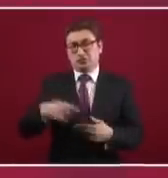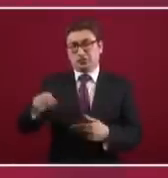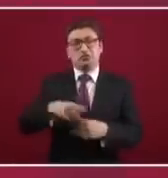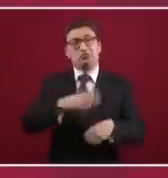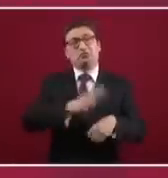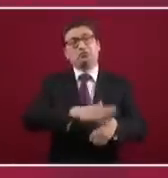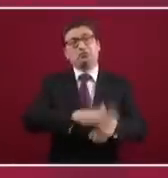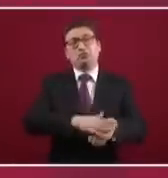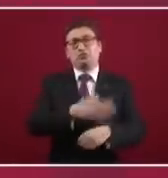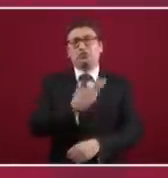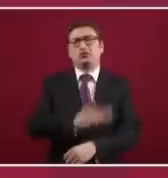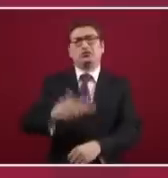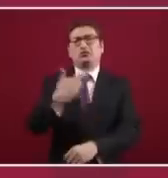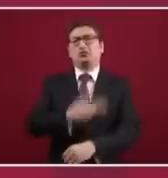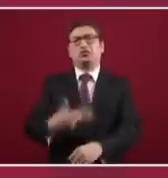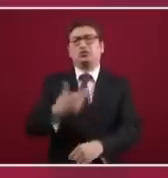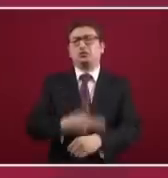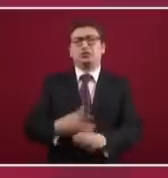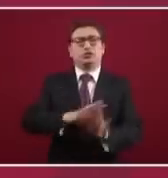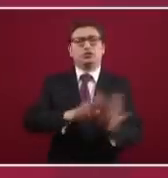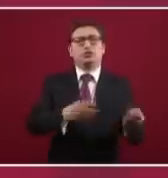trámite, cumplió.